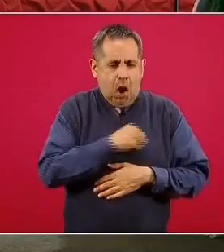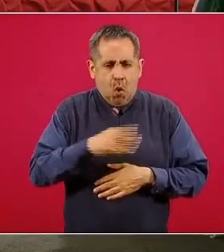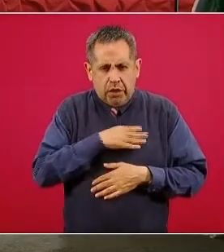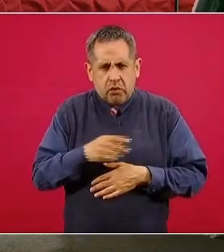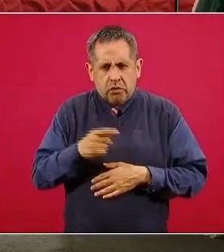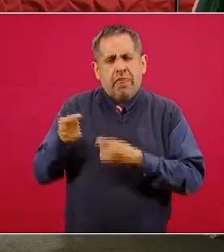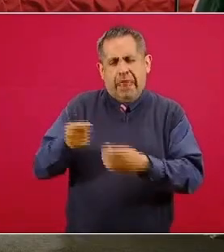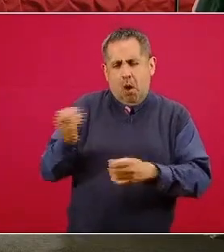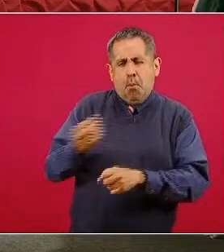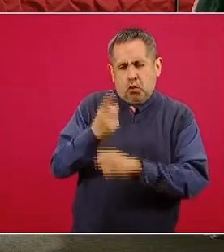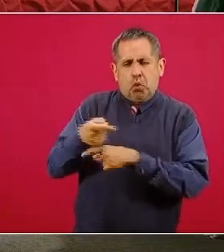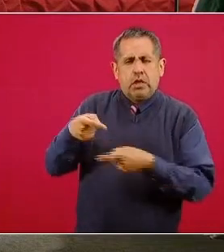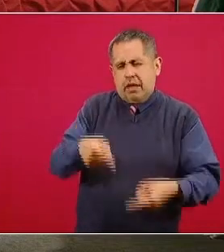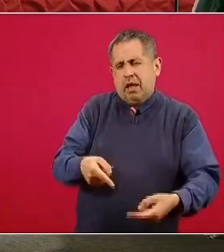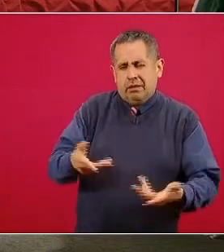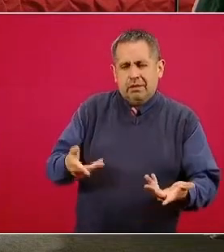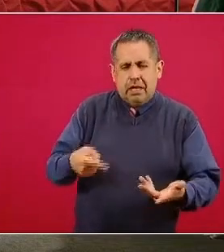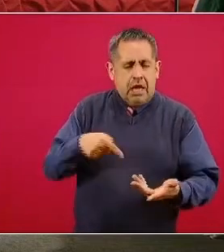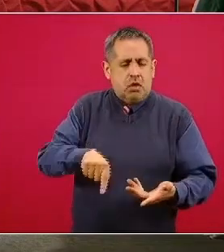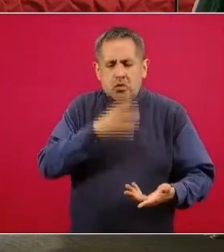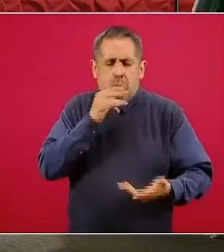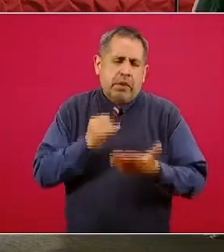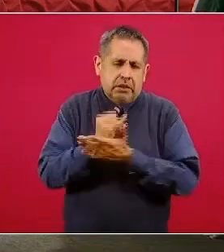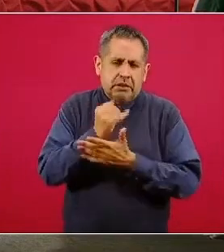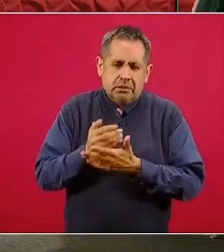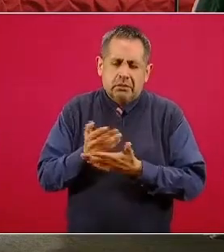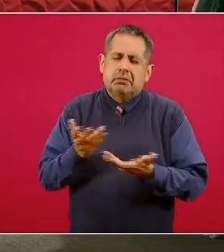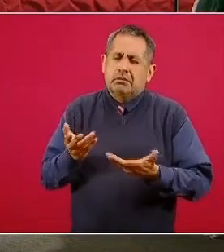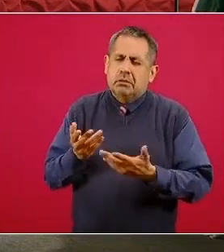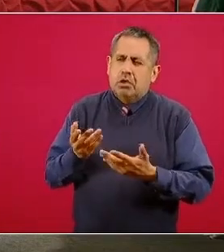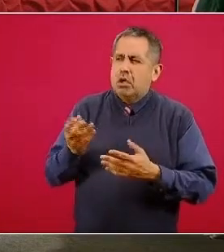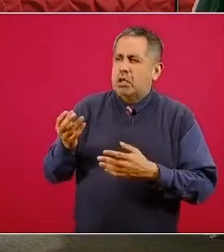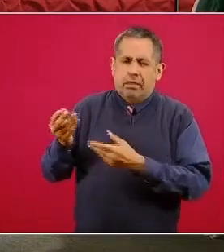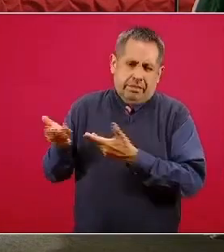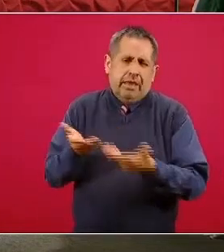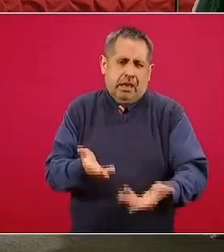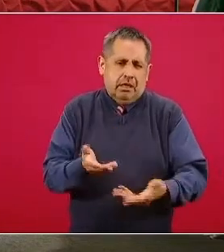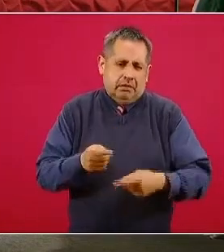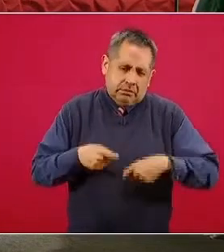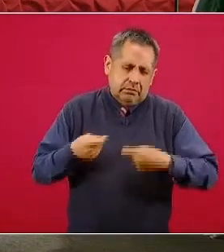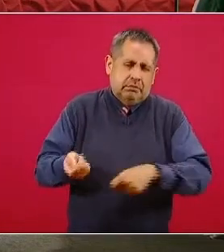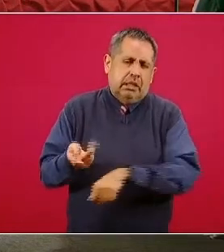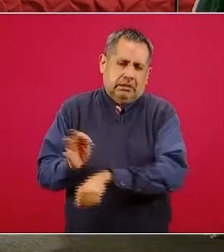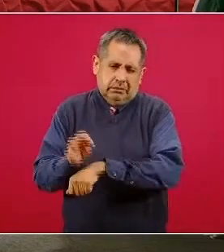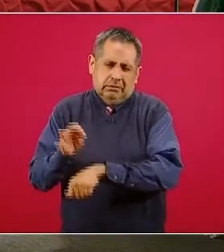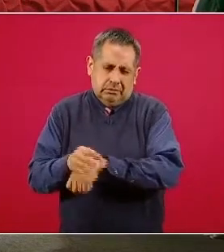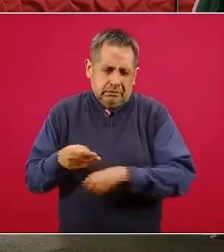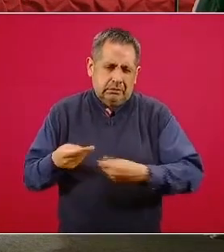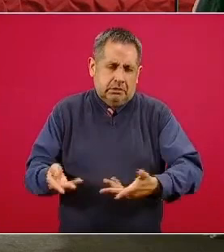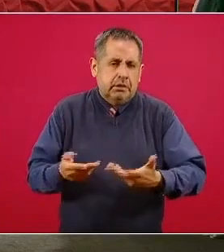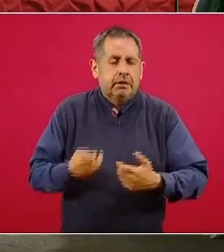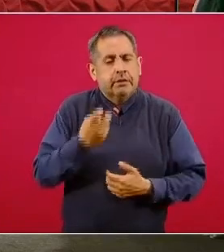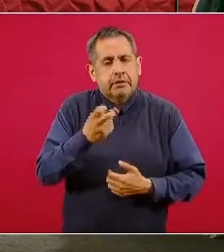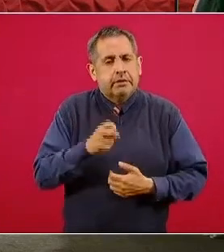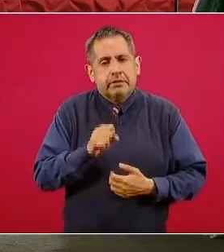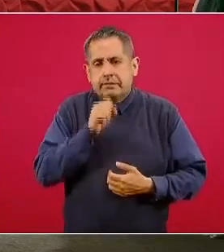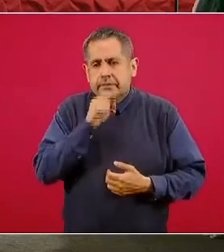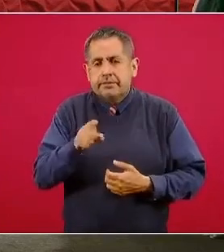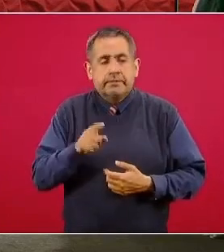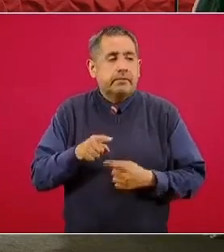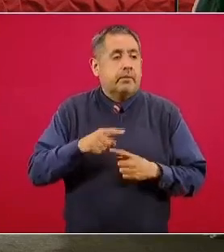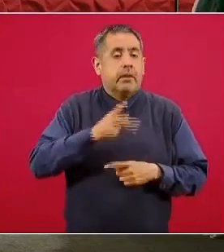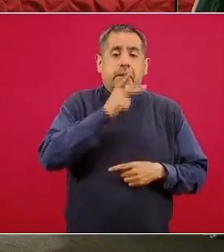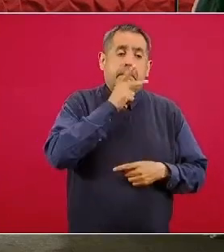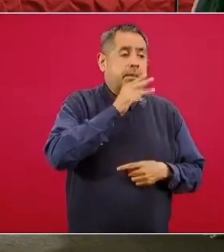quiten la oportunidad, porque ellos no pueden decidir. Entonces, no les quiten la oportunidad de ser protegidos. Y así como la mamá,